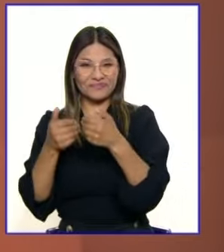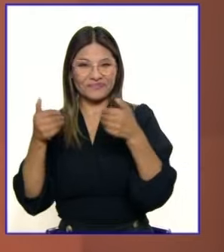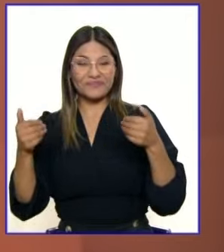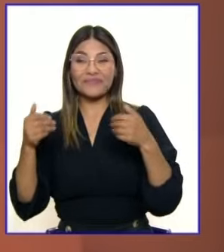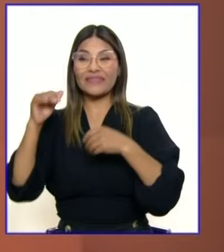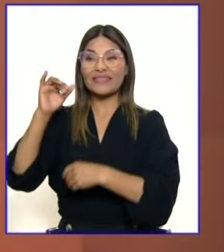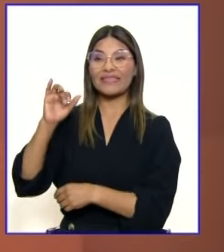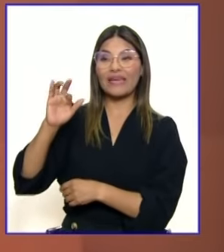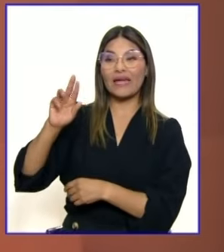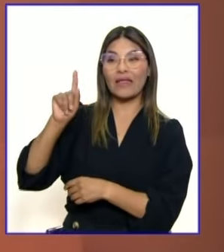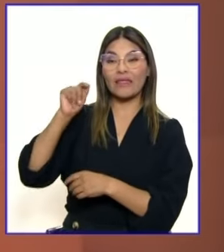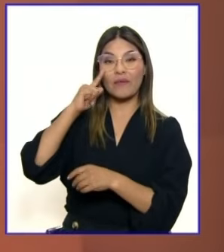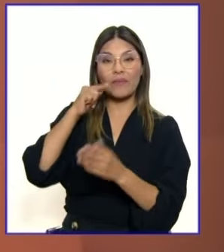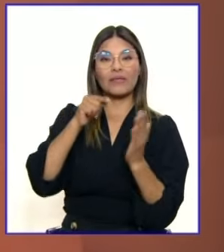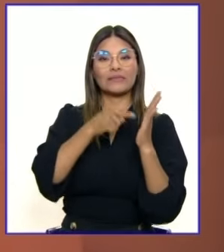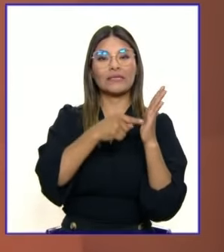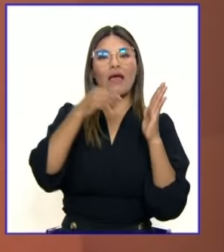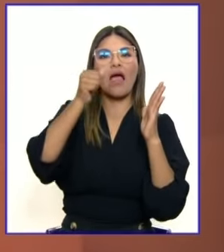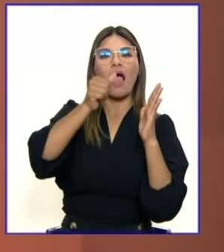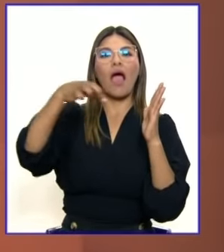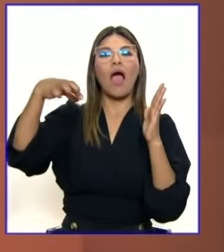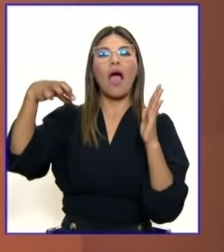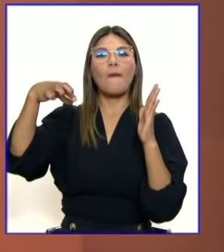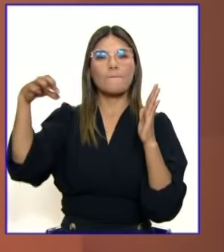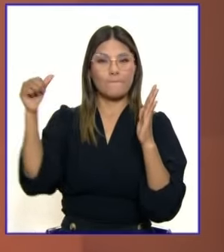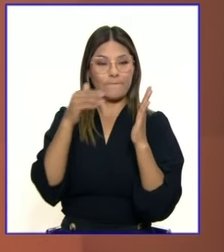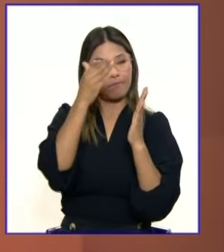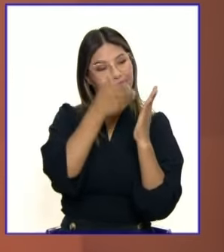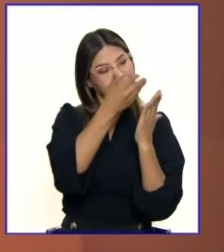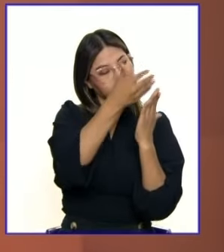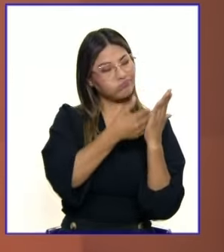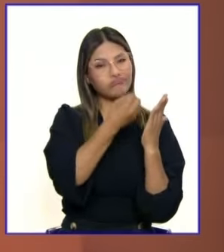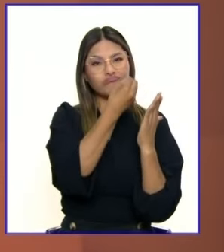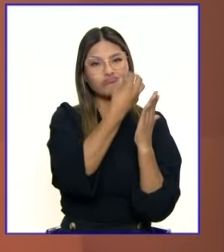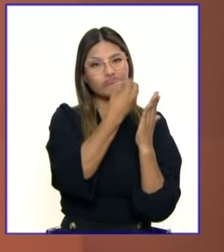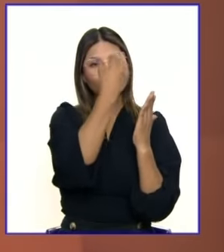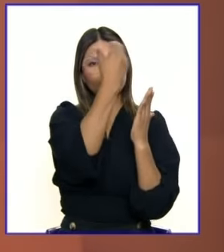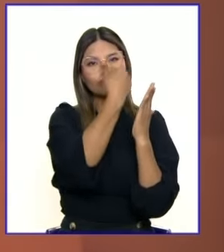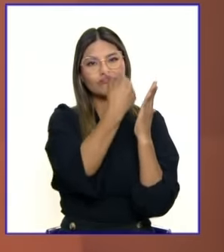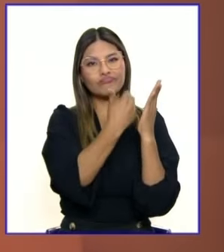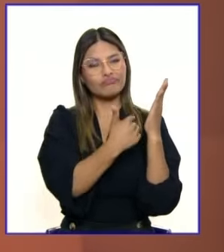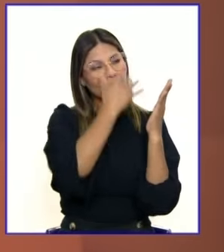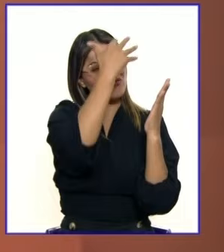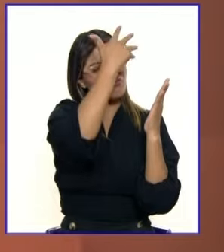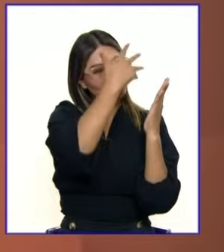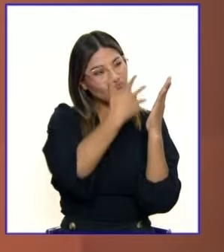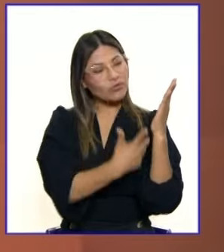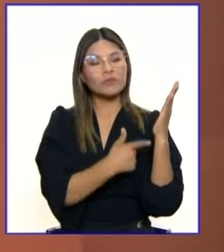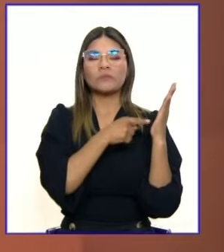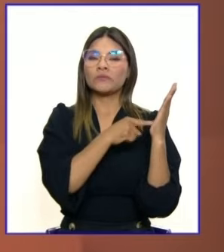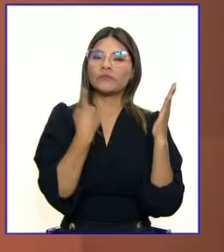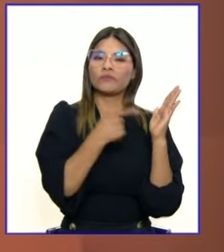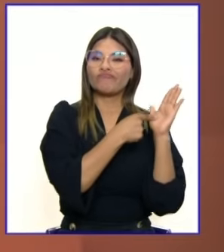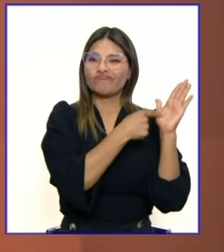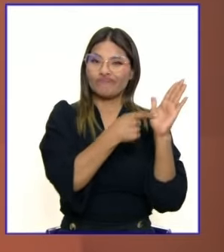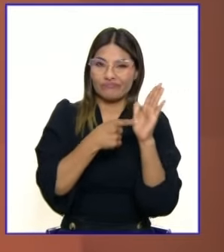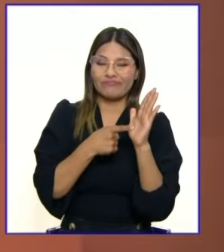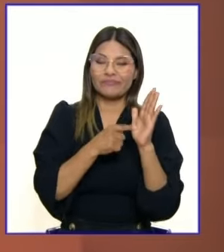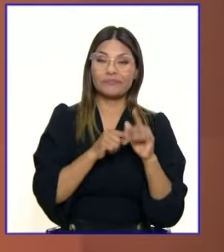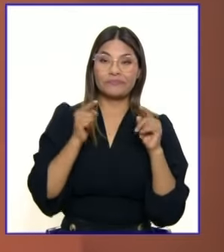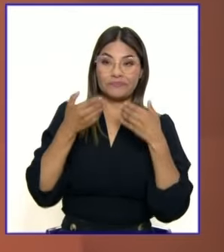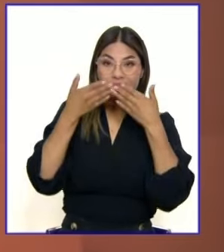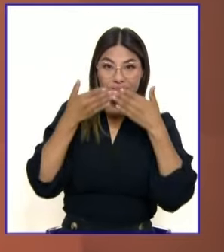app, desde donde se podrá acceder a todas sus señales y los programas que ofrece para el mundo entero. El evento se realizó durante